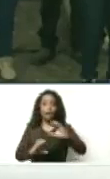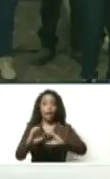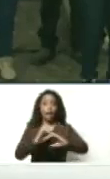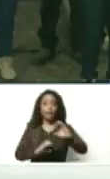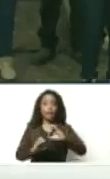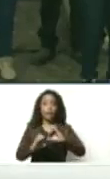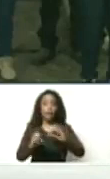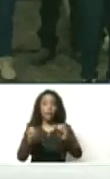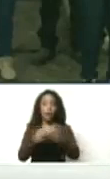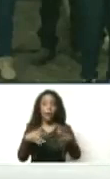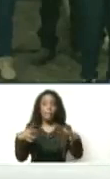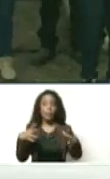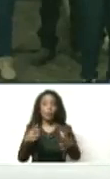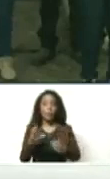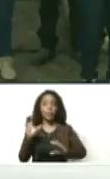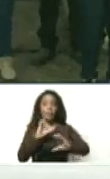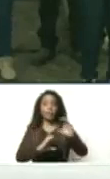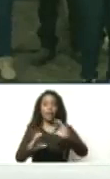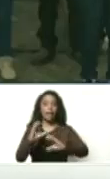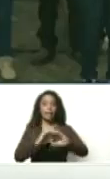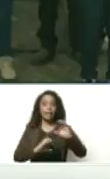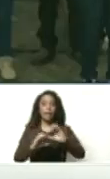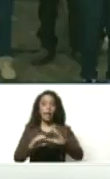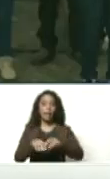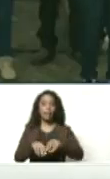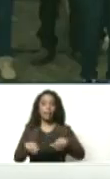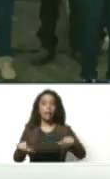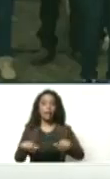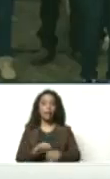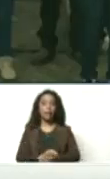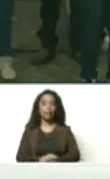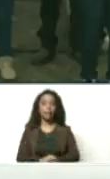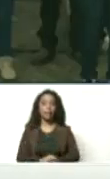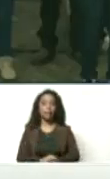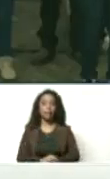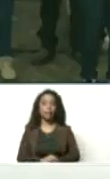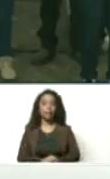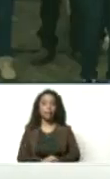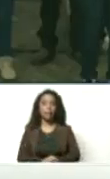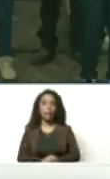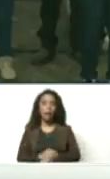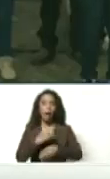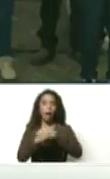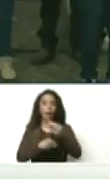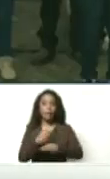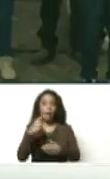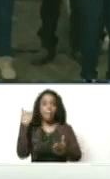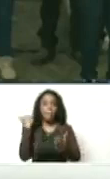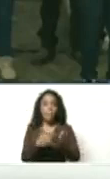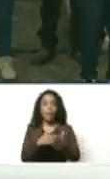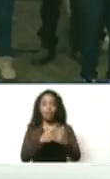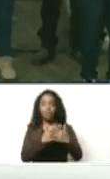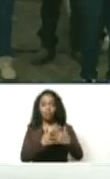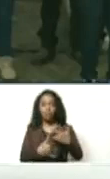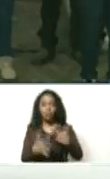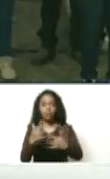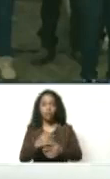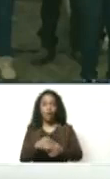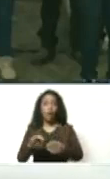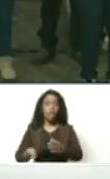del campo, en las ciencias de la tierra. Forjar miles. Es